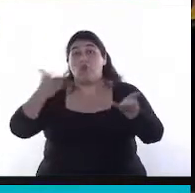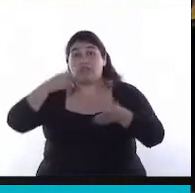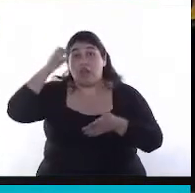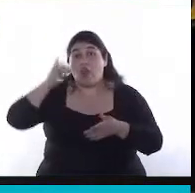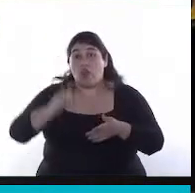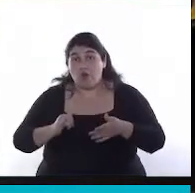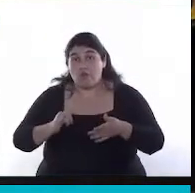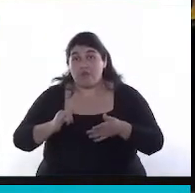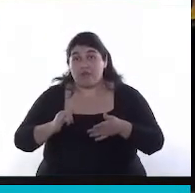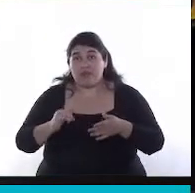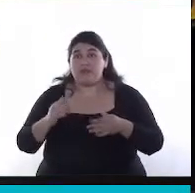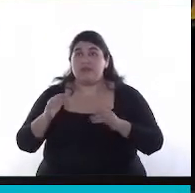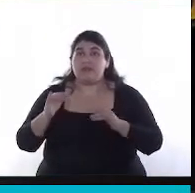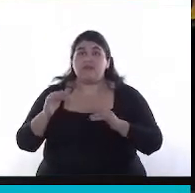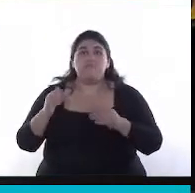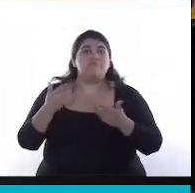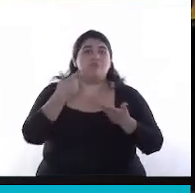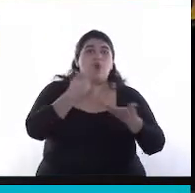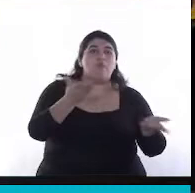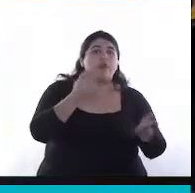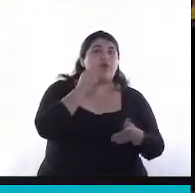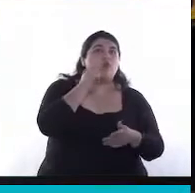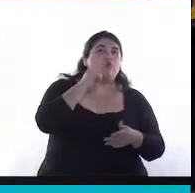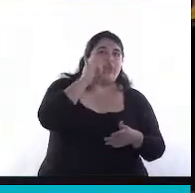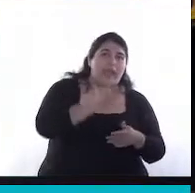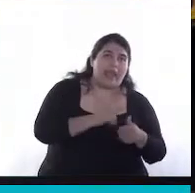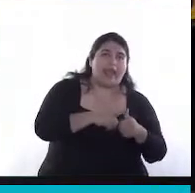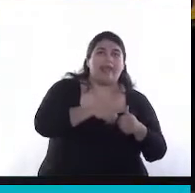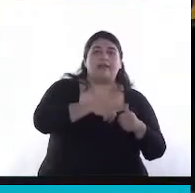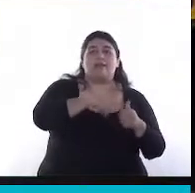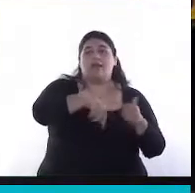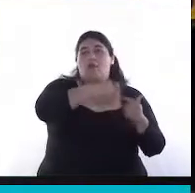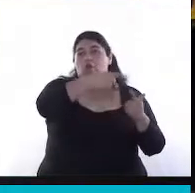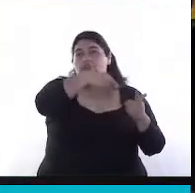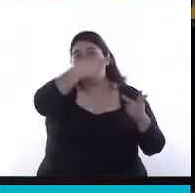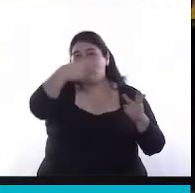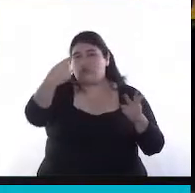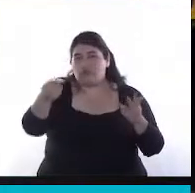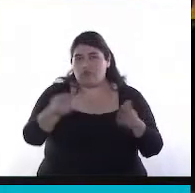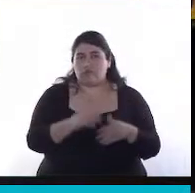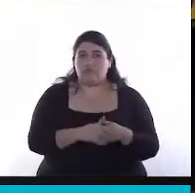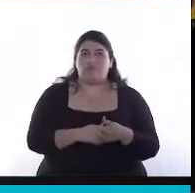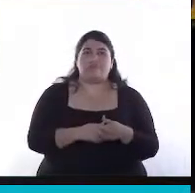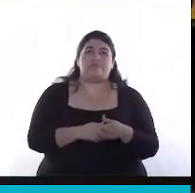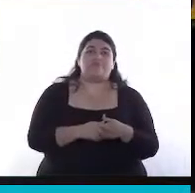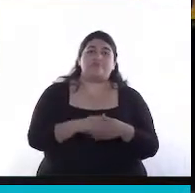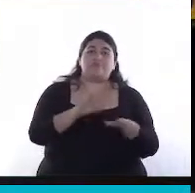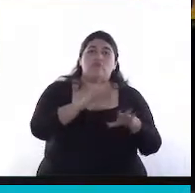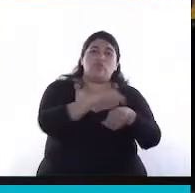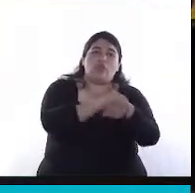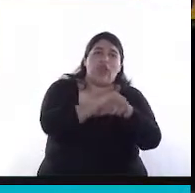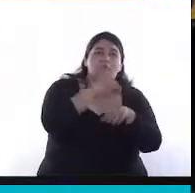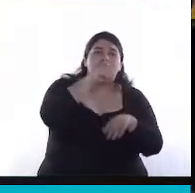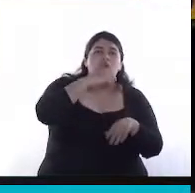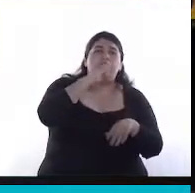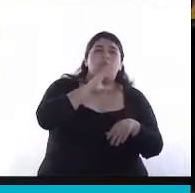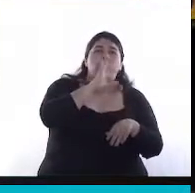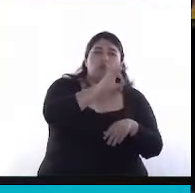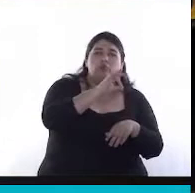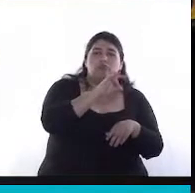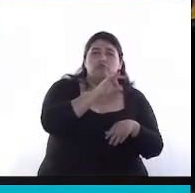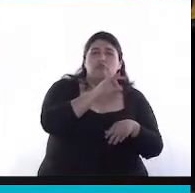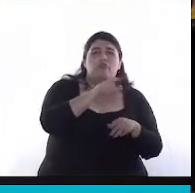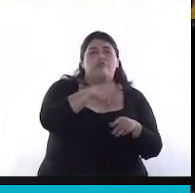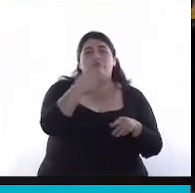no se muestran los de gutiérrez no se muestran este los de nick y el amigo del alma de caputo de perdón de